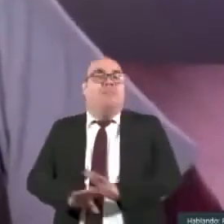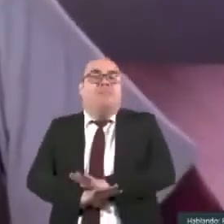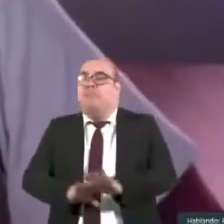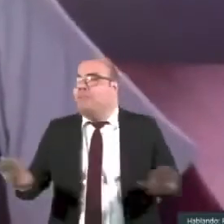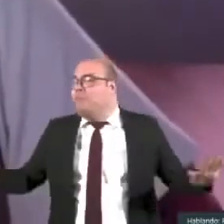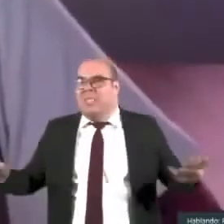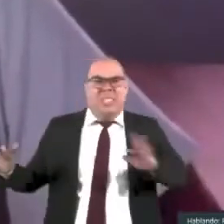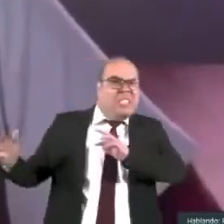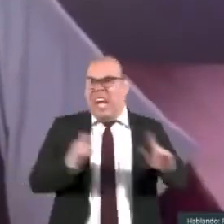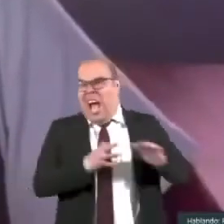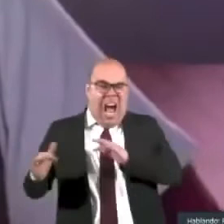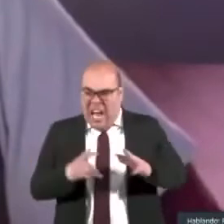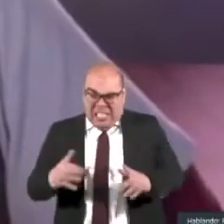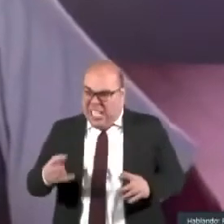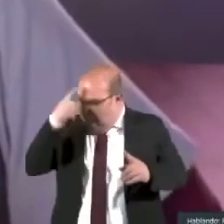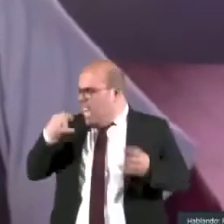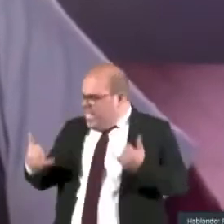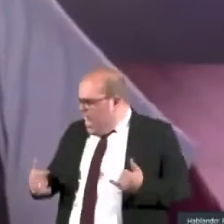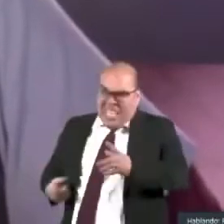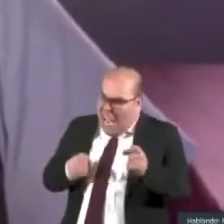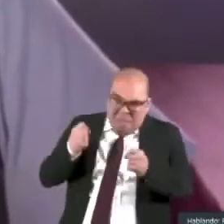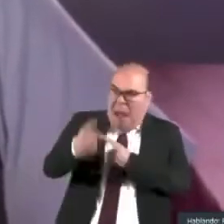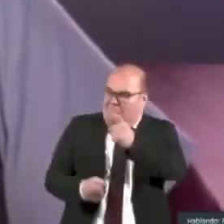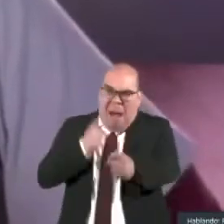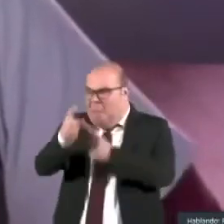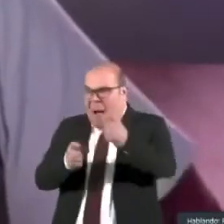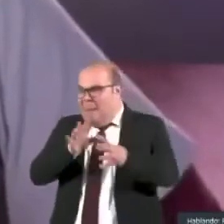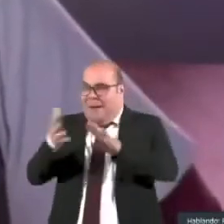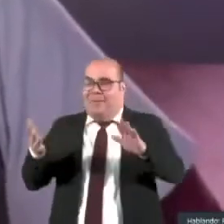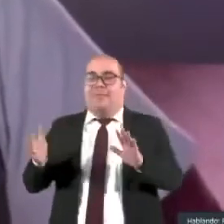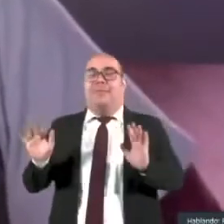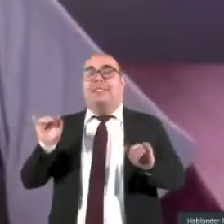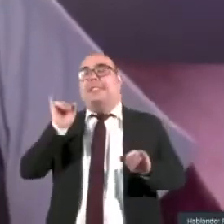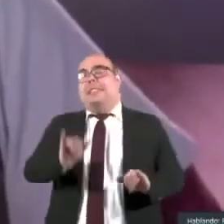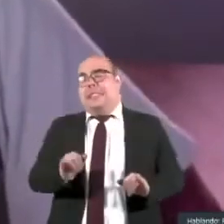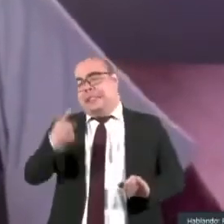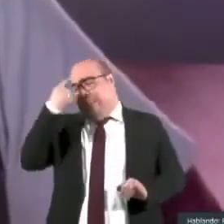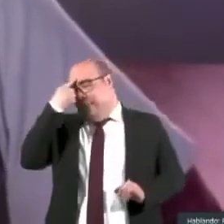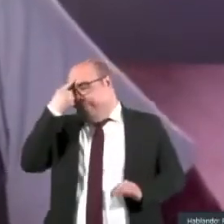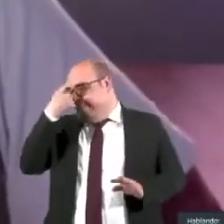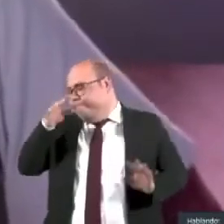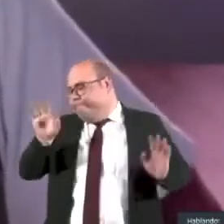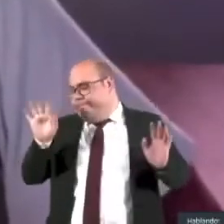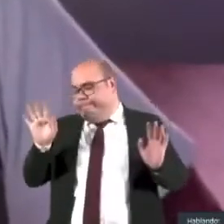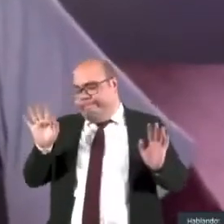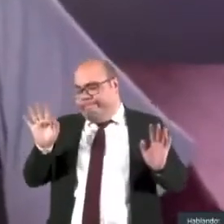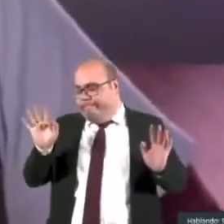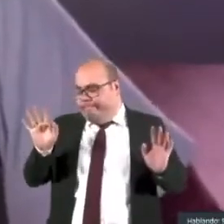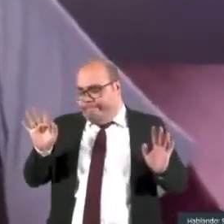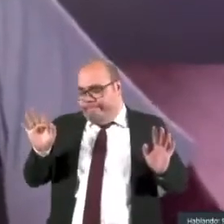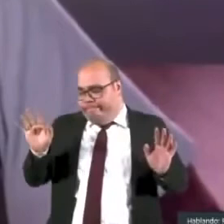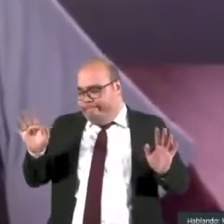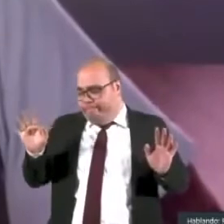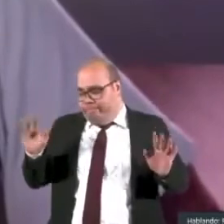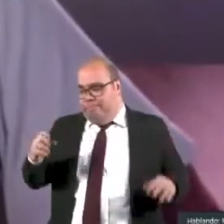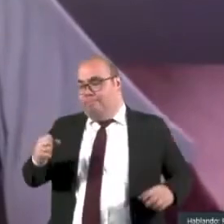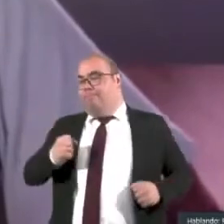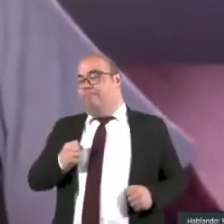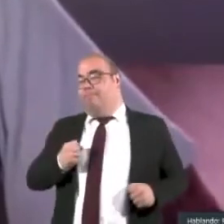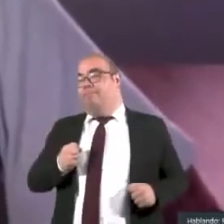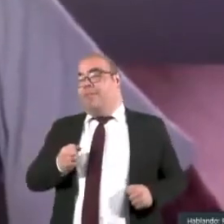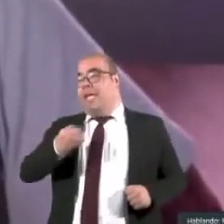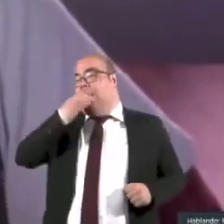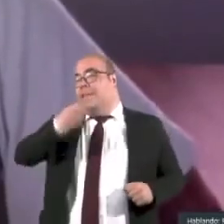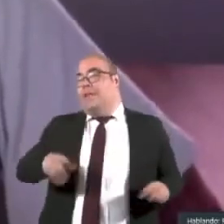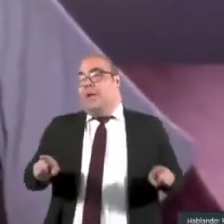dándolos, estaba caminando hacia los objetivos que inicialmente se habrá propuesto, nos habíamos propuesto, y que llevó una guerra